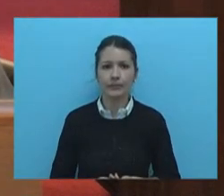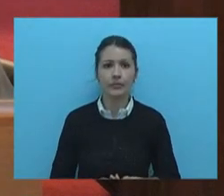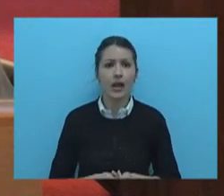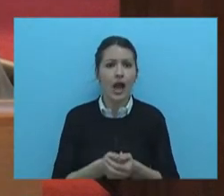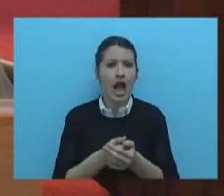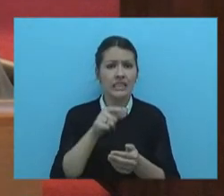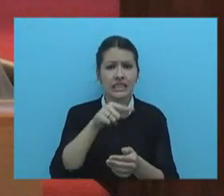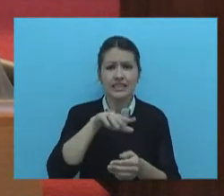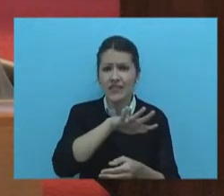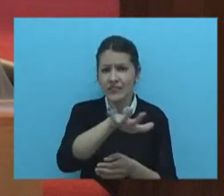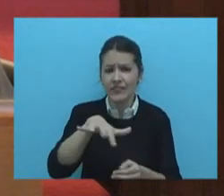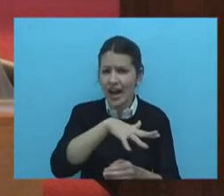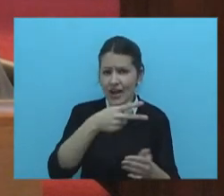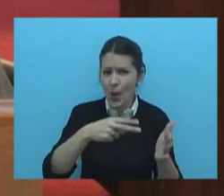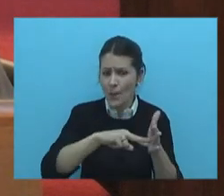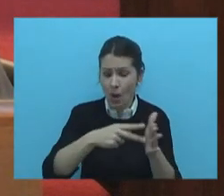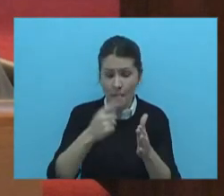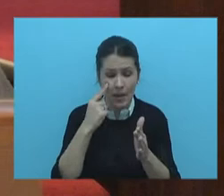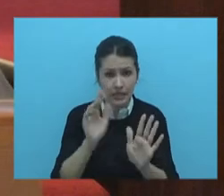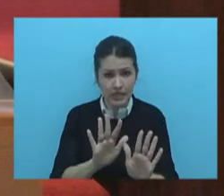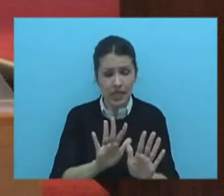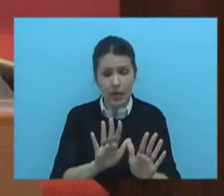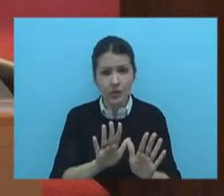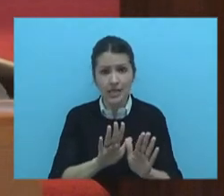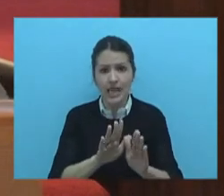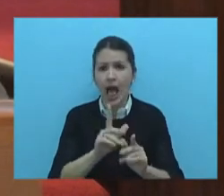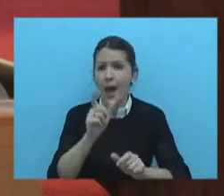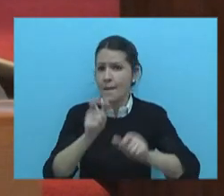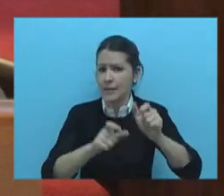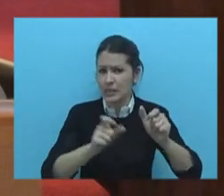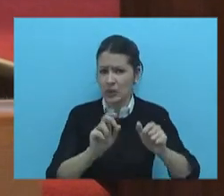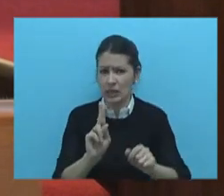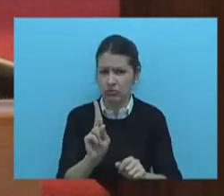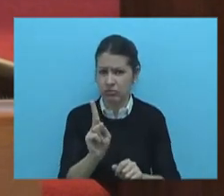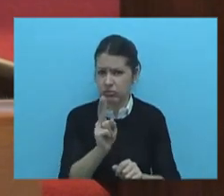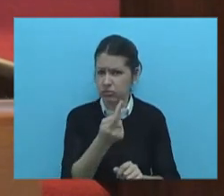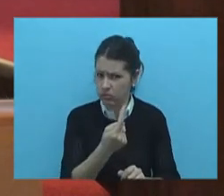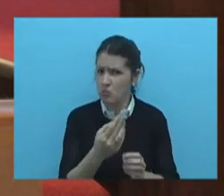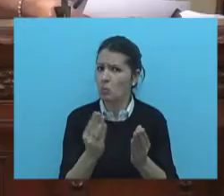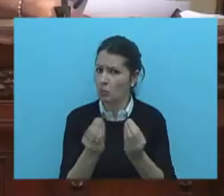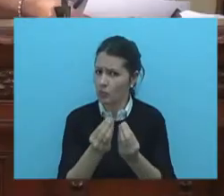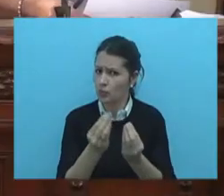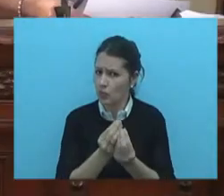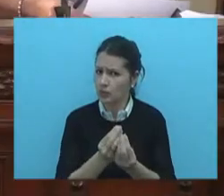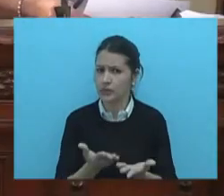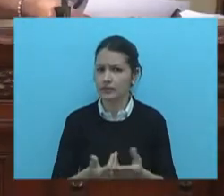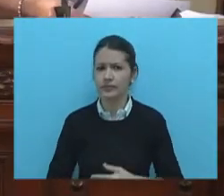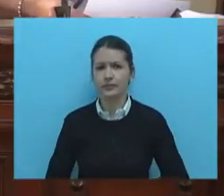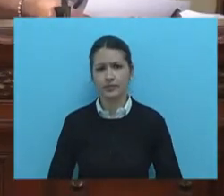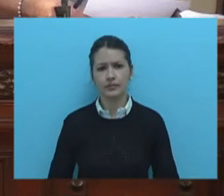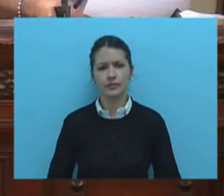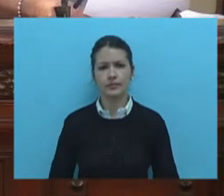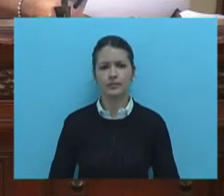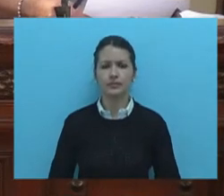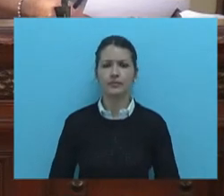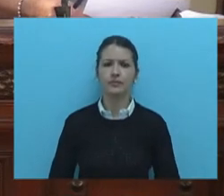vida antes de llegar al centro de salud más cercano que tenemos. Muy bien. Tiene la palabra